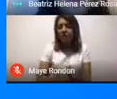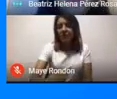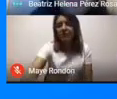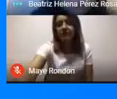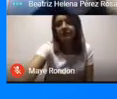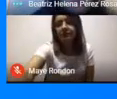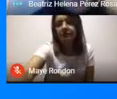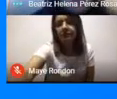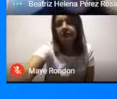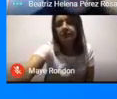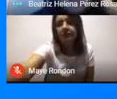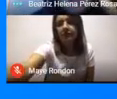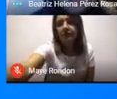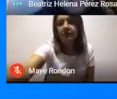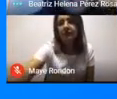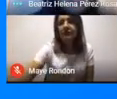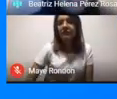siguiente?